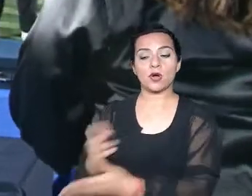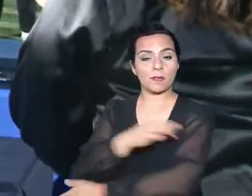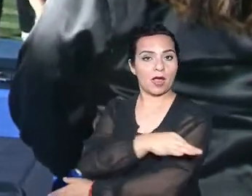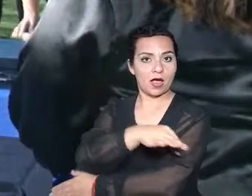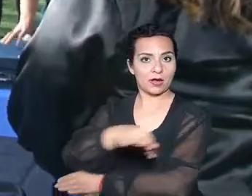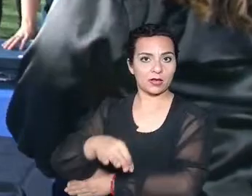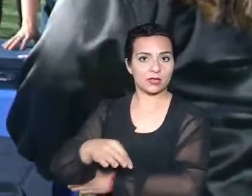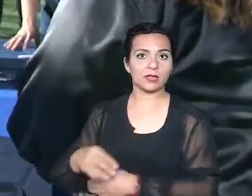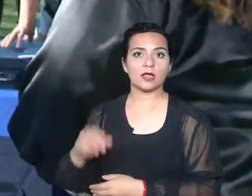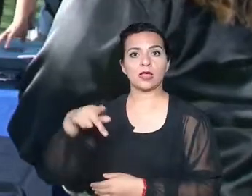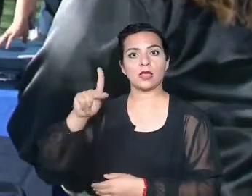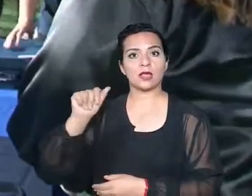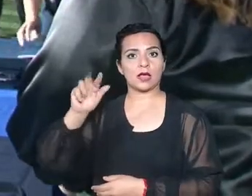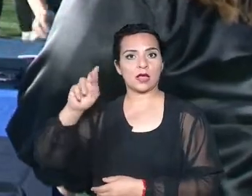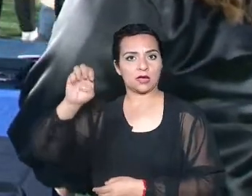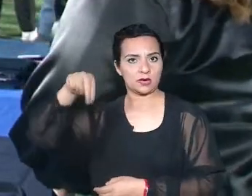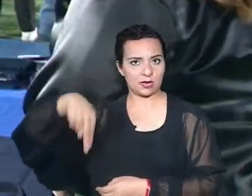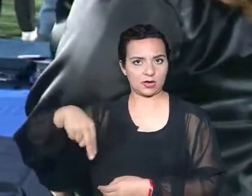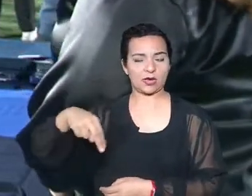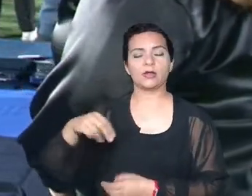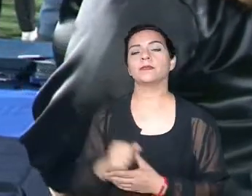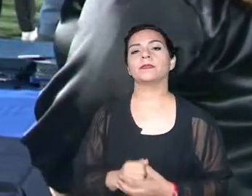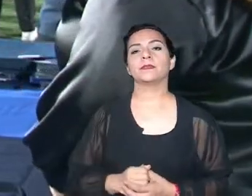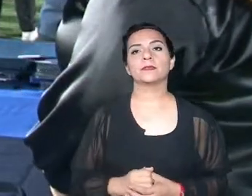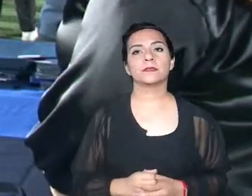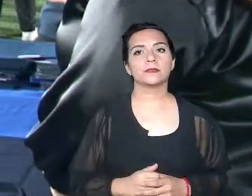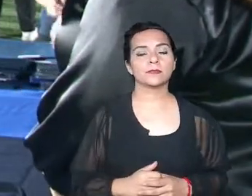arquitectura Karen Gallego Grijalva.